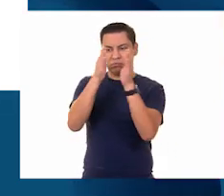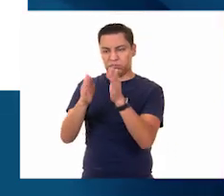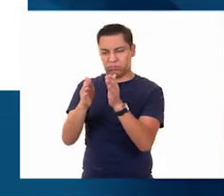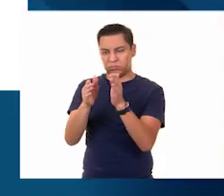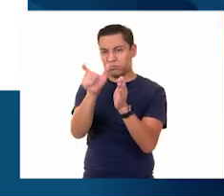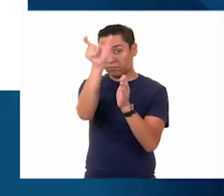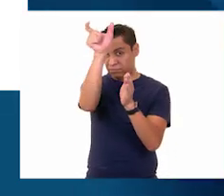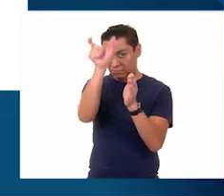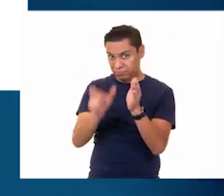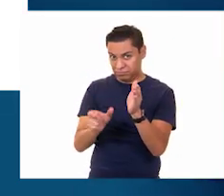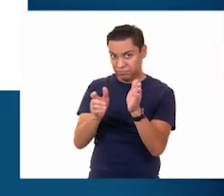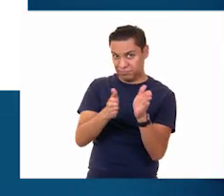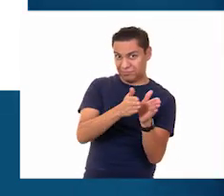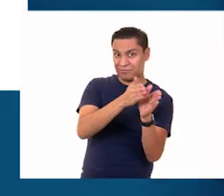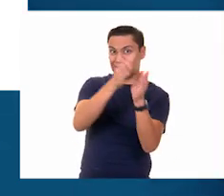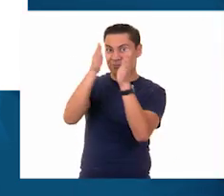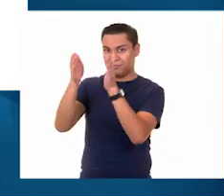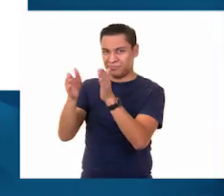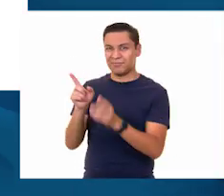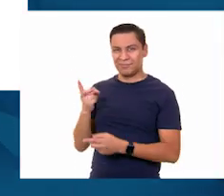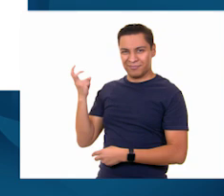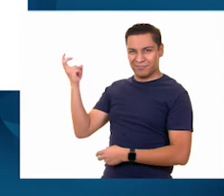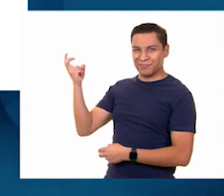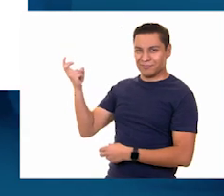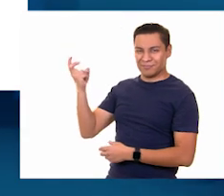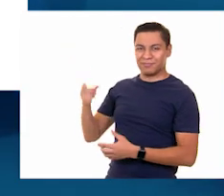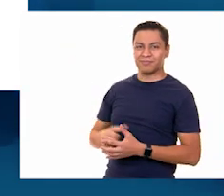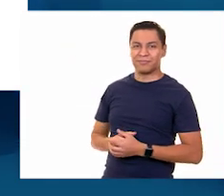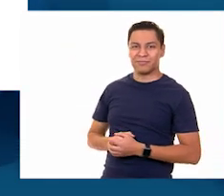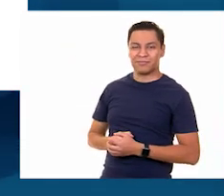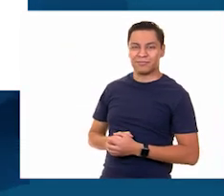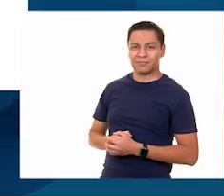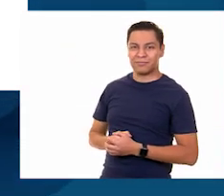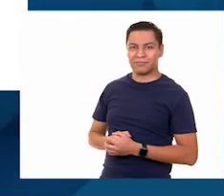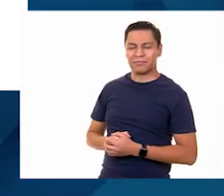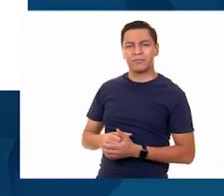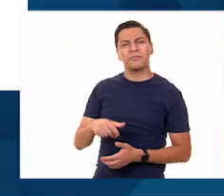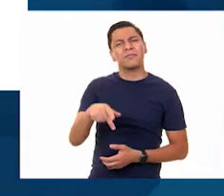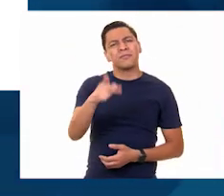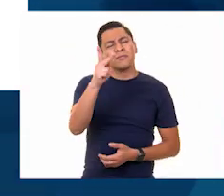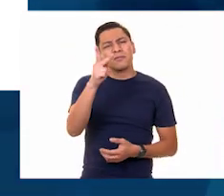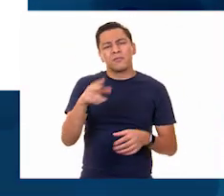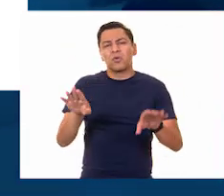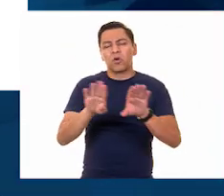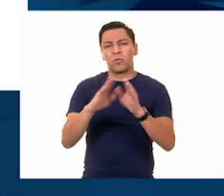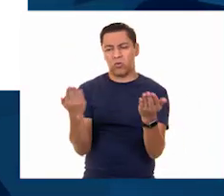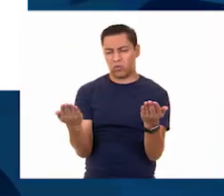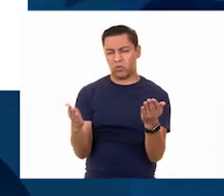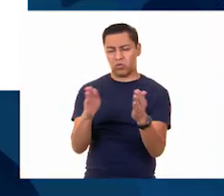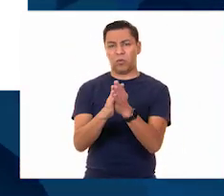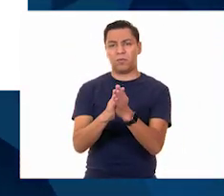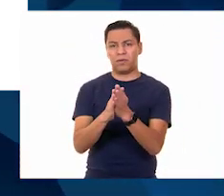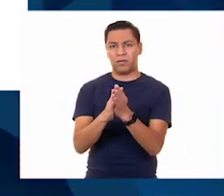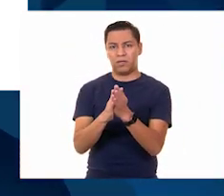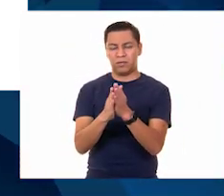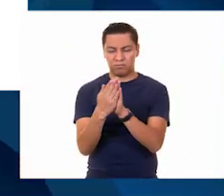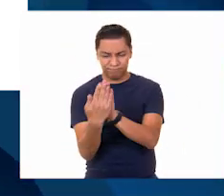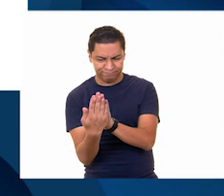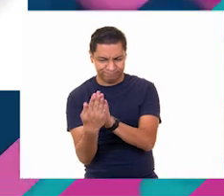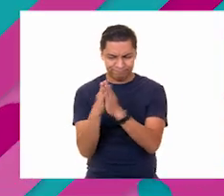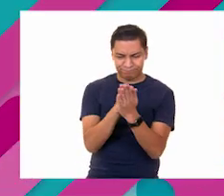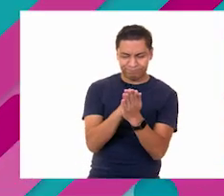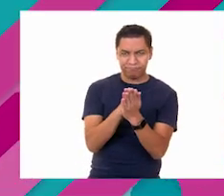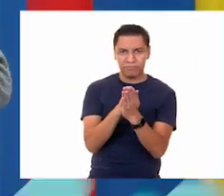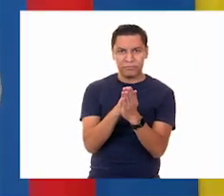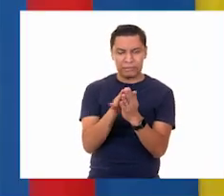Ahora estamos viendo el orden que propones, ahí está, pero ¿cómo tendríamos que doblar la hoja para facilitar el orden de